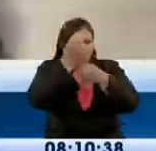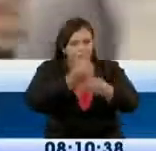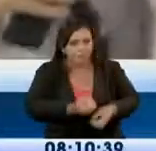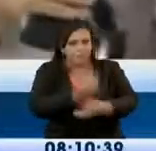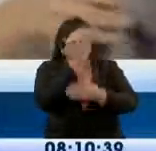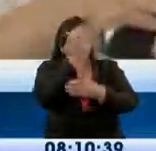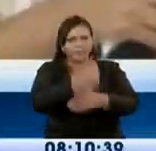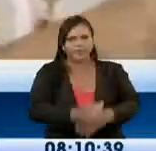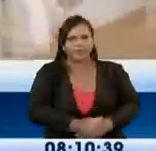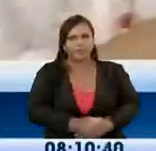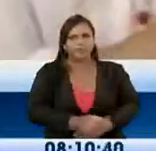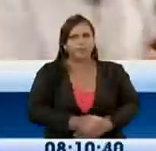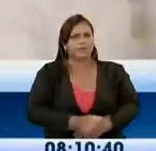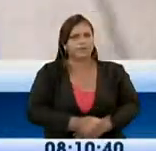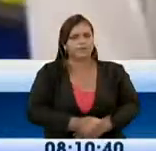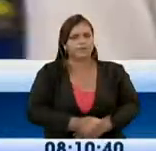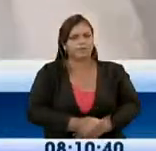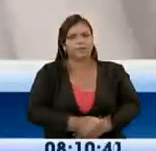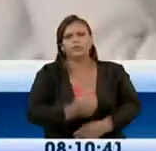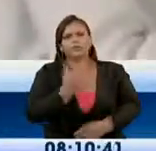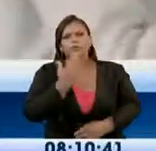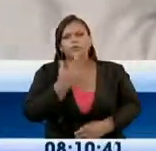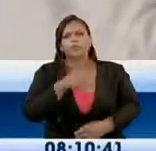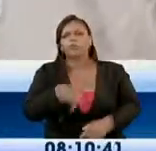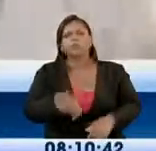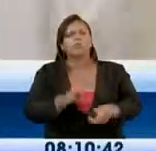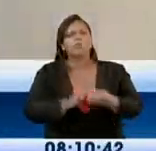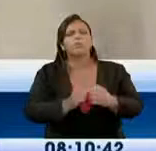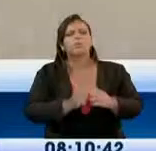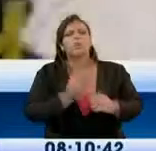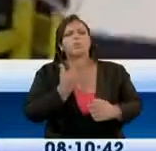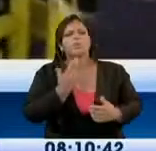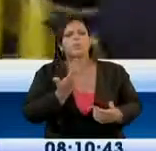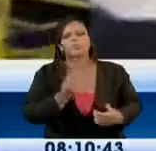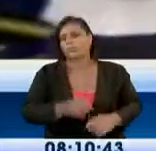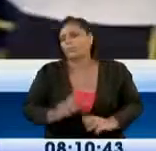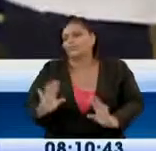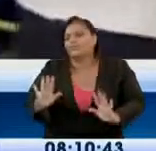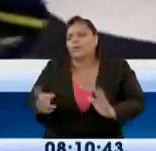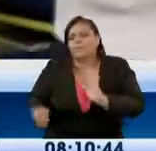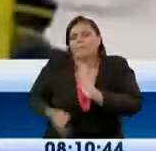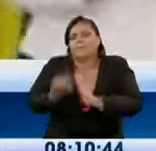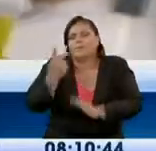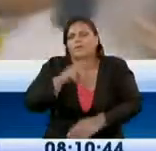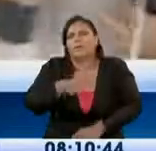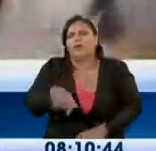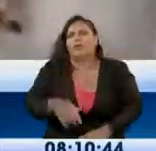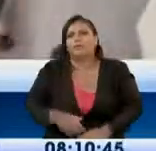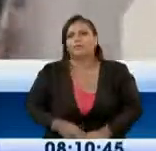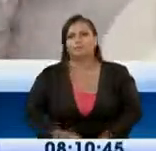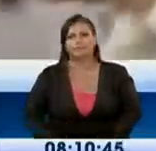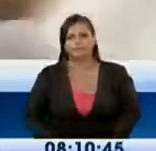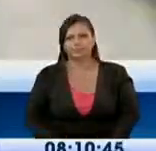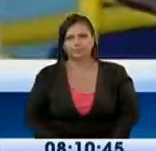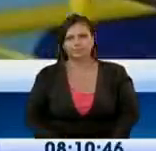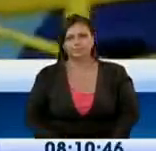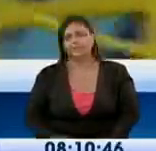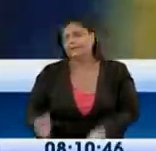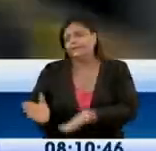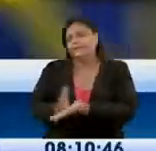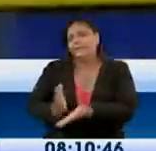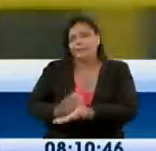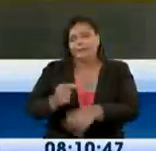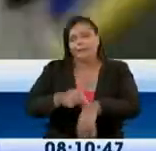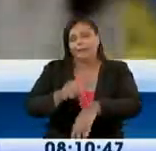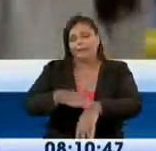cometer actos vandálicos. Yo primera vez que vengo a este sitio, no... Buenos días. Estamos hablando acerca... Uy, está apurado, caballero. Sí, ya. Vamos, el